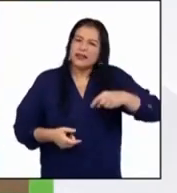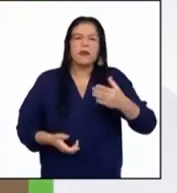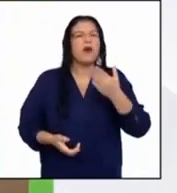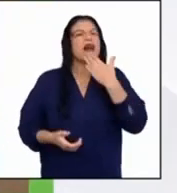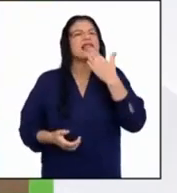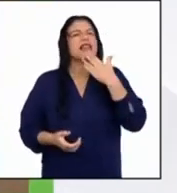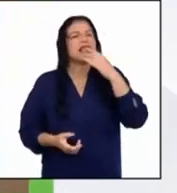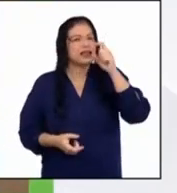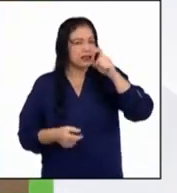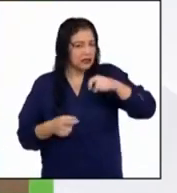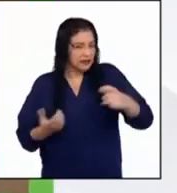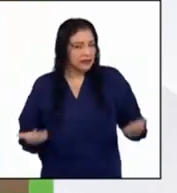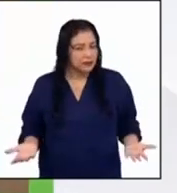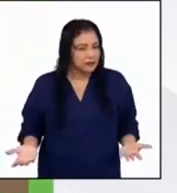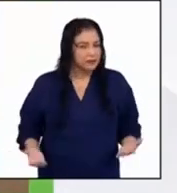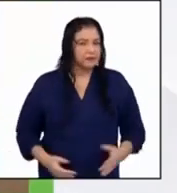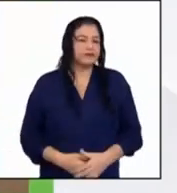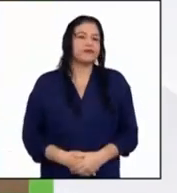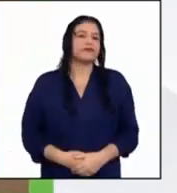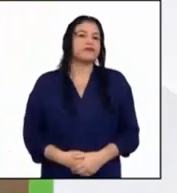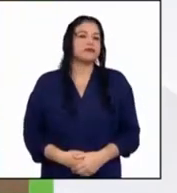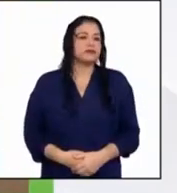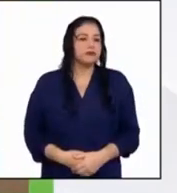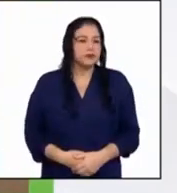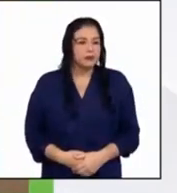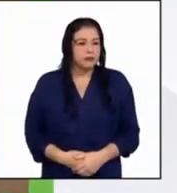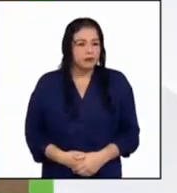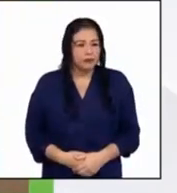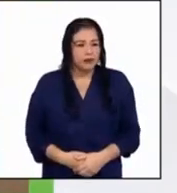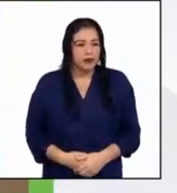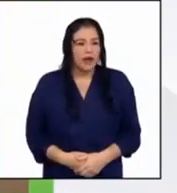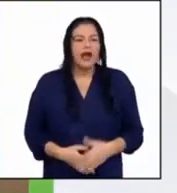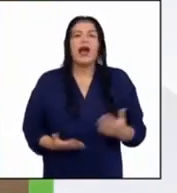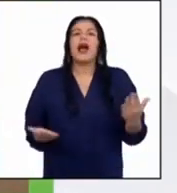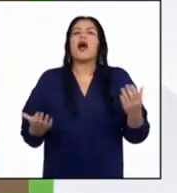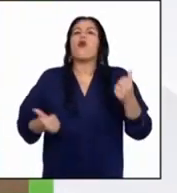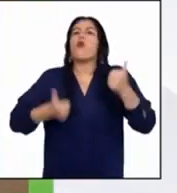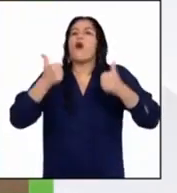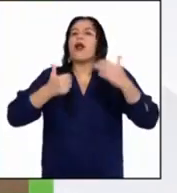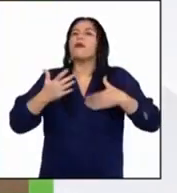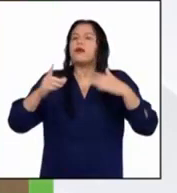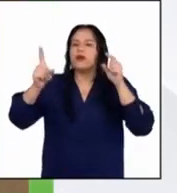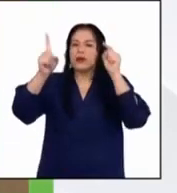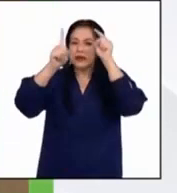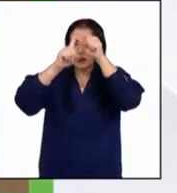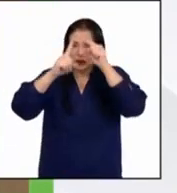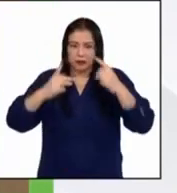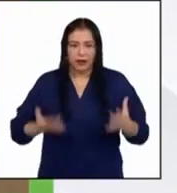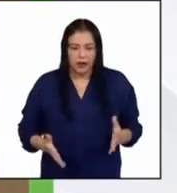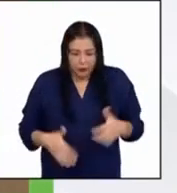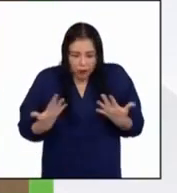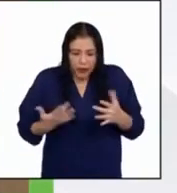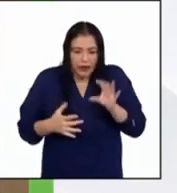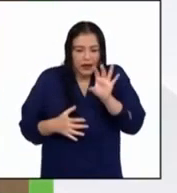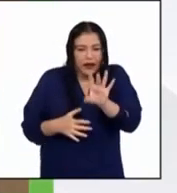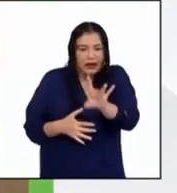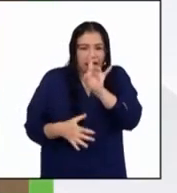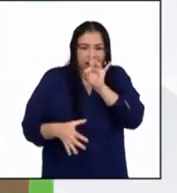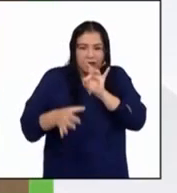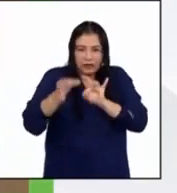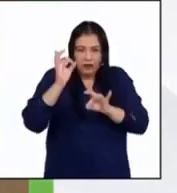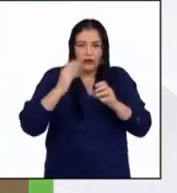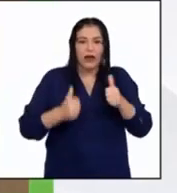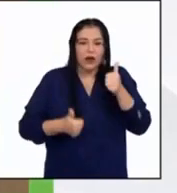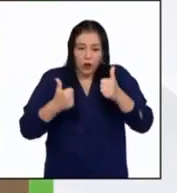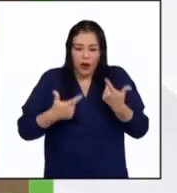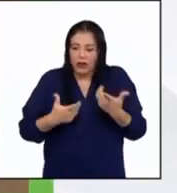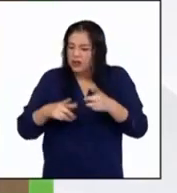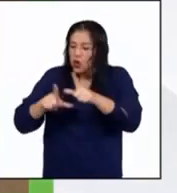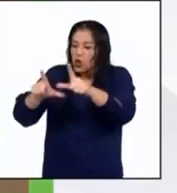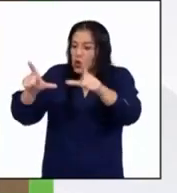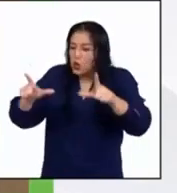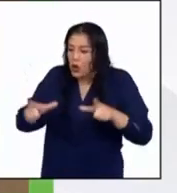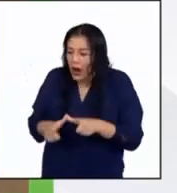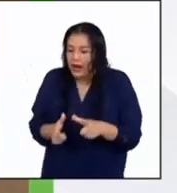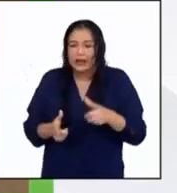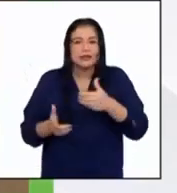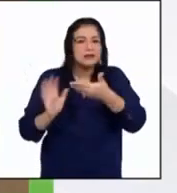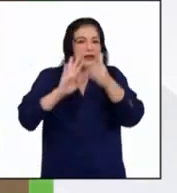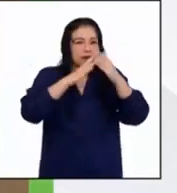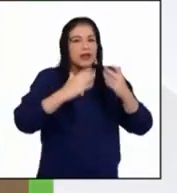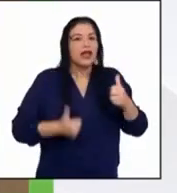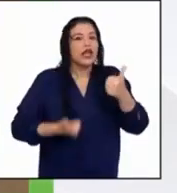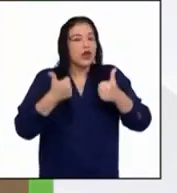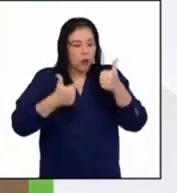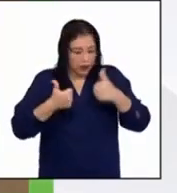necesitamos? ¿A dónde queremos llegar? Y así poder identificar aquellos espacios y